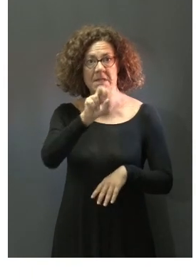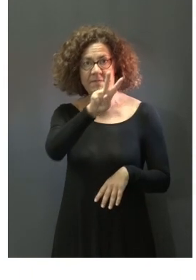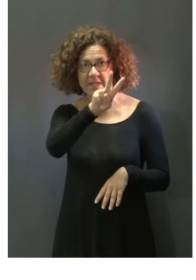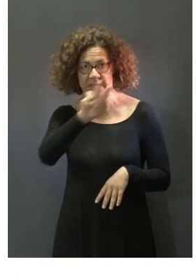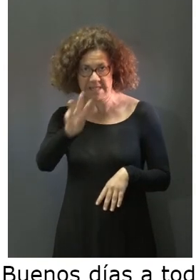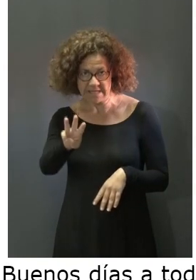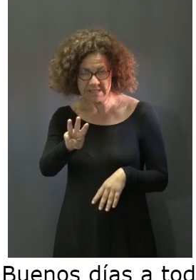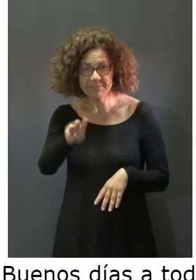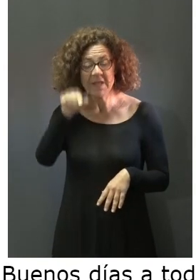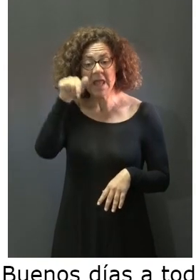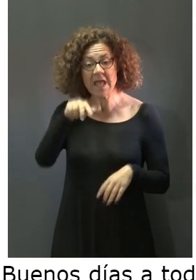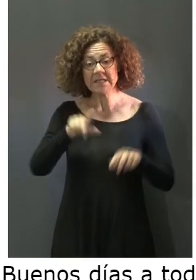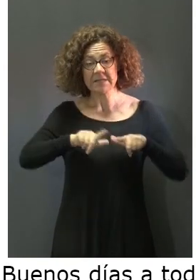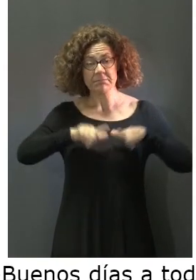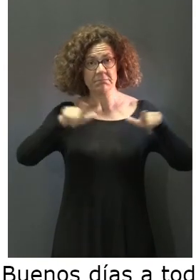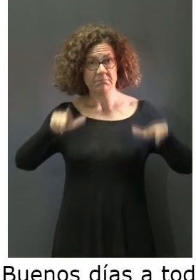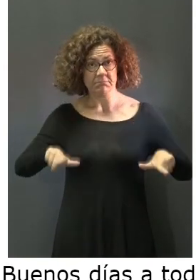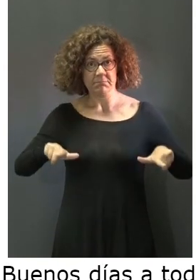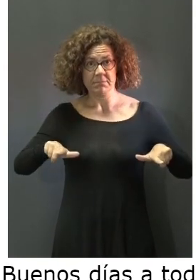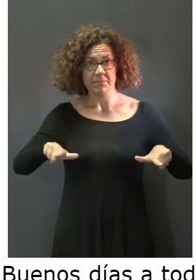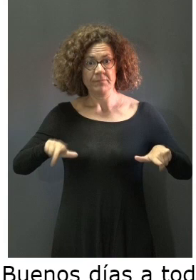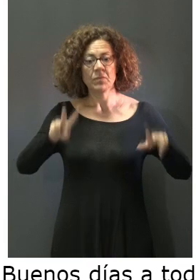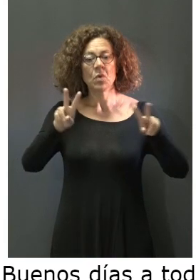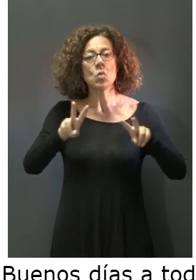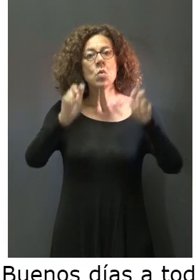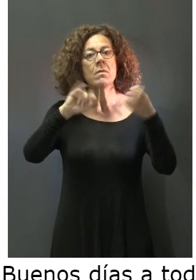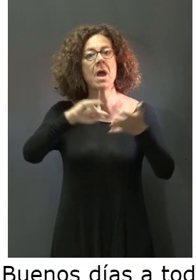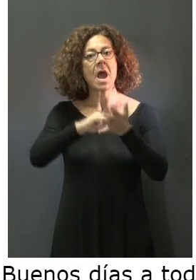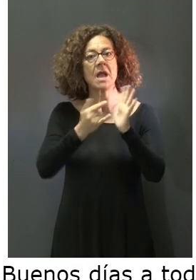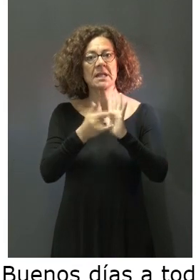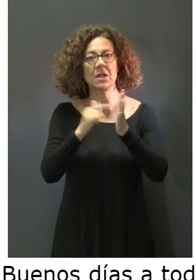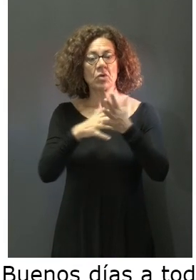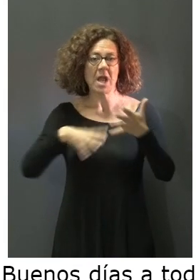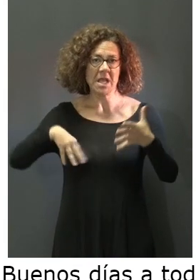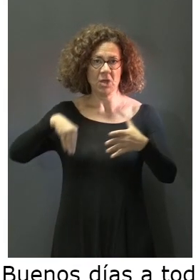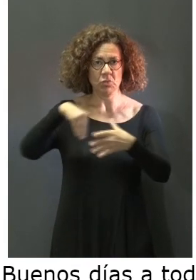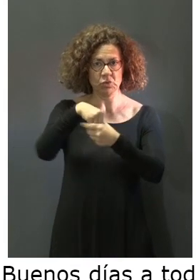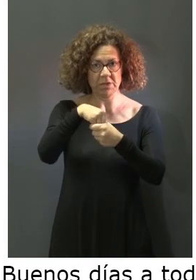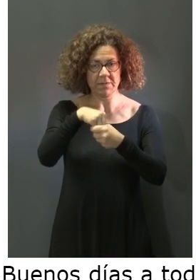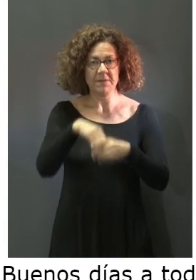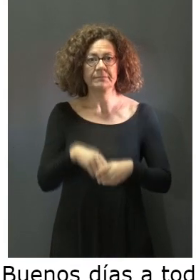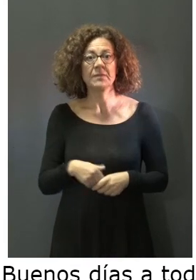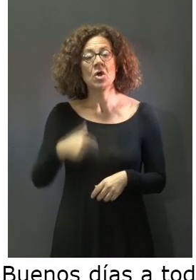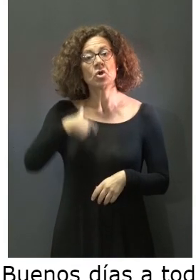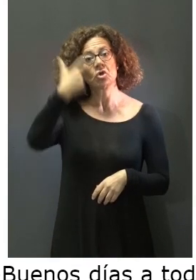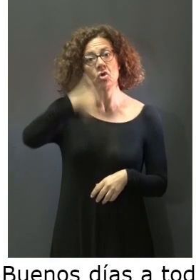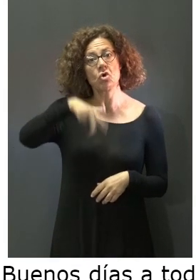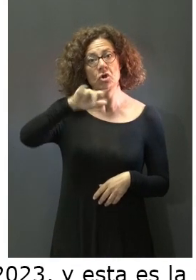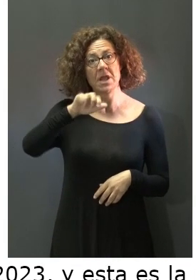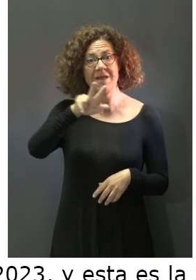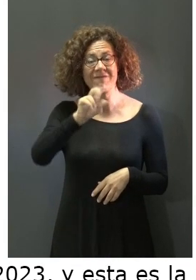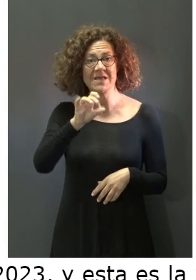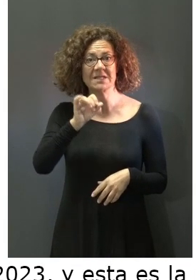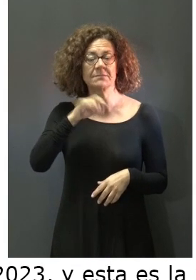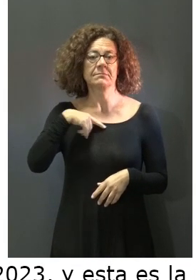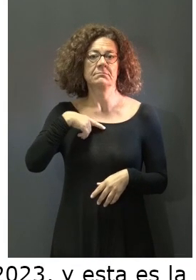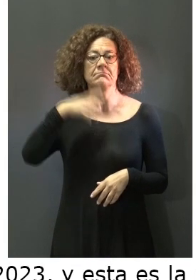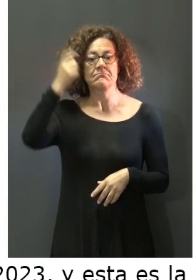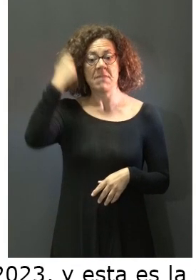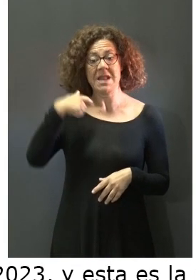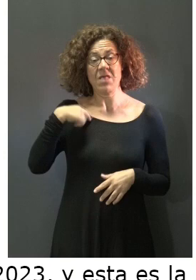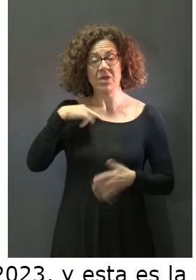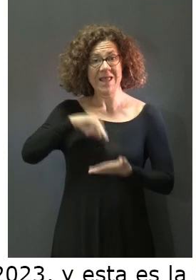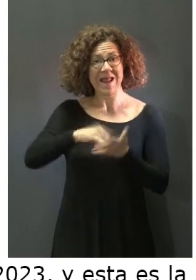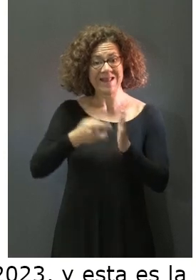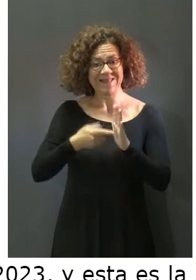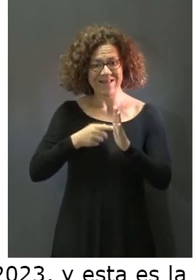2023 y esta es la mesa de Nueva Arquitectura Inclusiva. Yo soy Nieves Peinado, soy arquitecta de aquí del CEAPAT